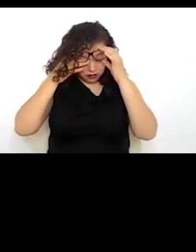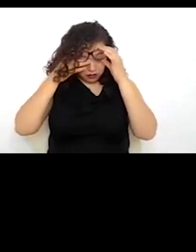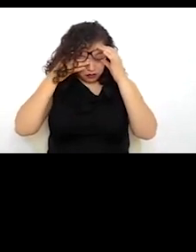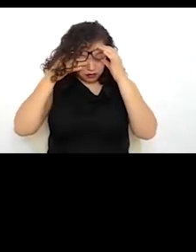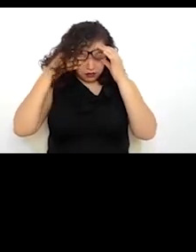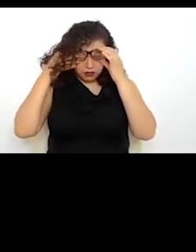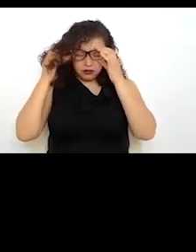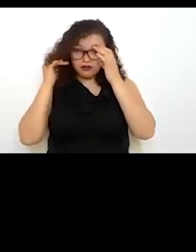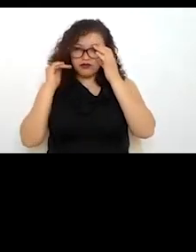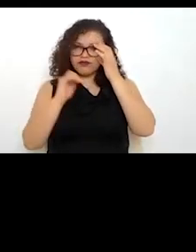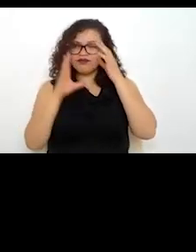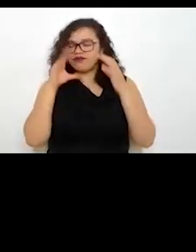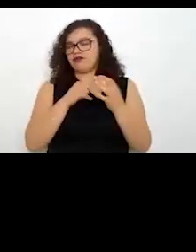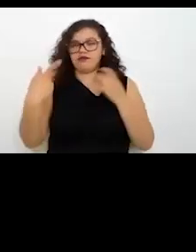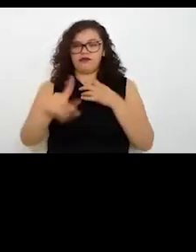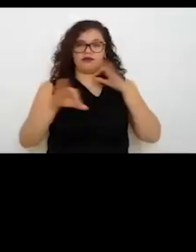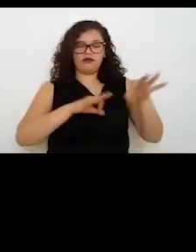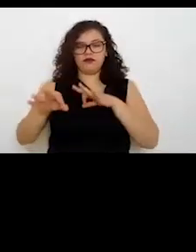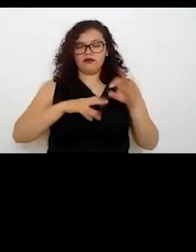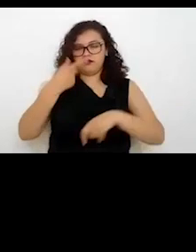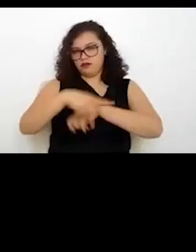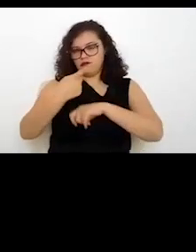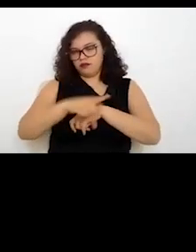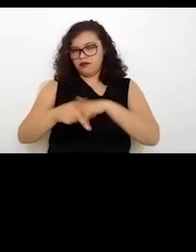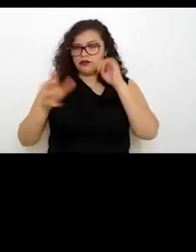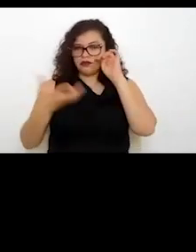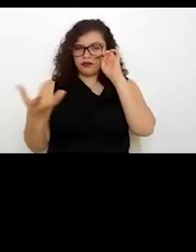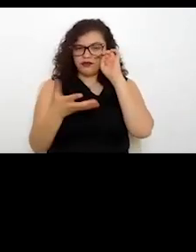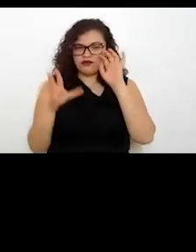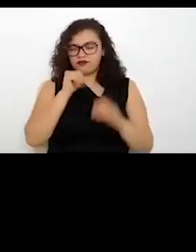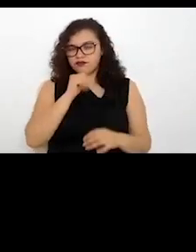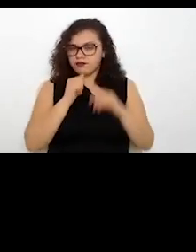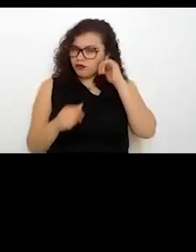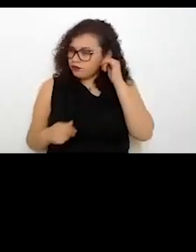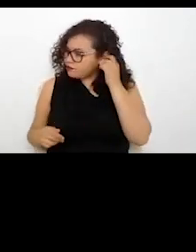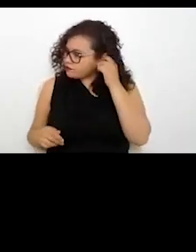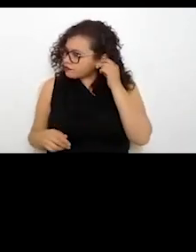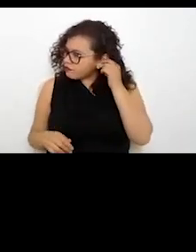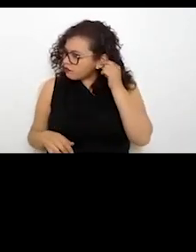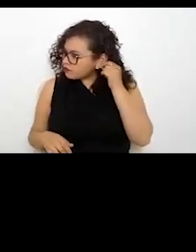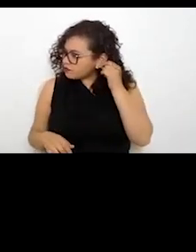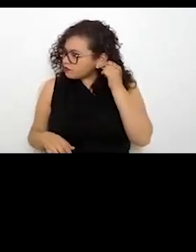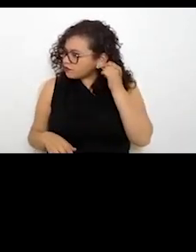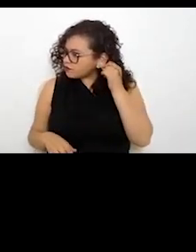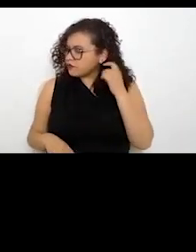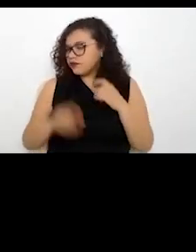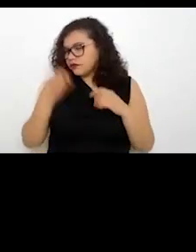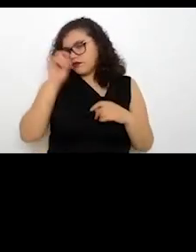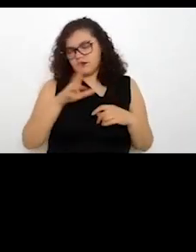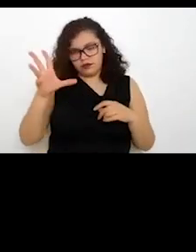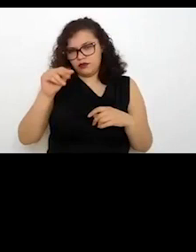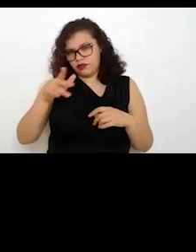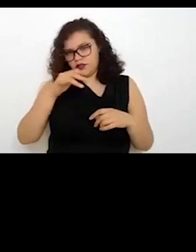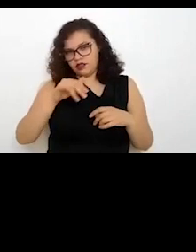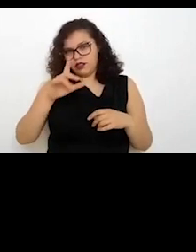desempeñar ningún tipo de labor considerada peligrosa, y tampoco puede elaborar en expedios de bebidas embriagantes.